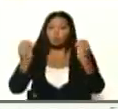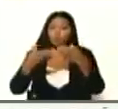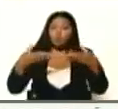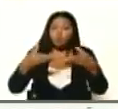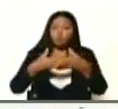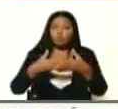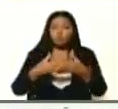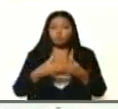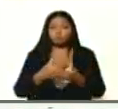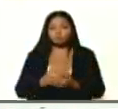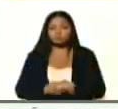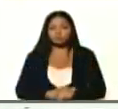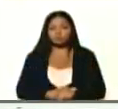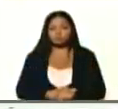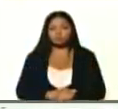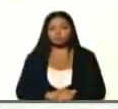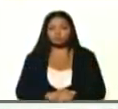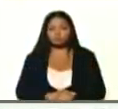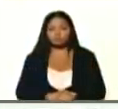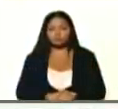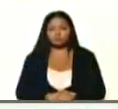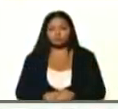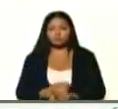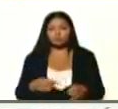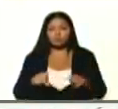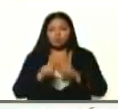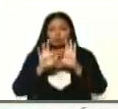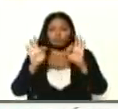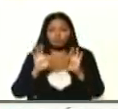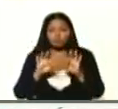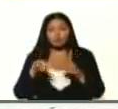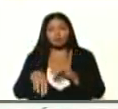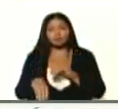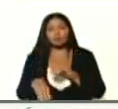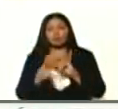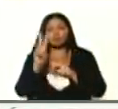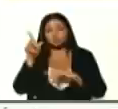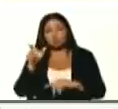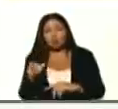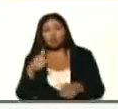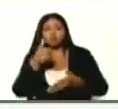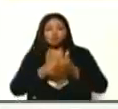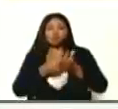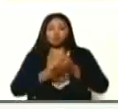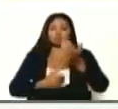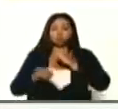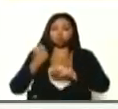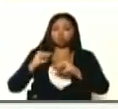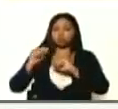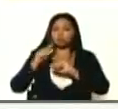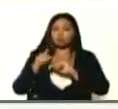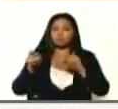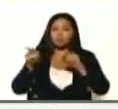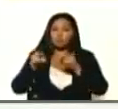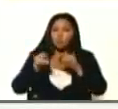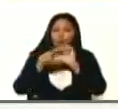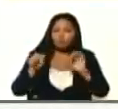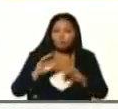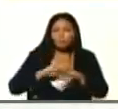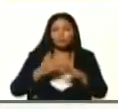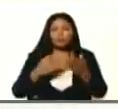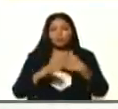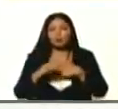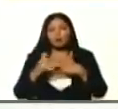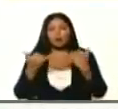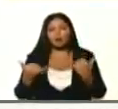de forma conjunta en el Estado venezolano luchamos en contra de este flagelo, porque quienes van a